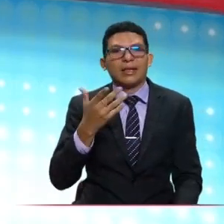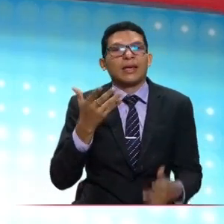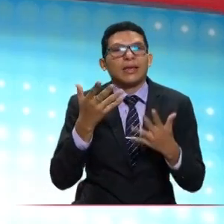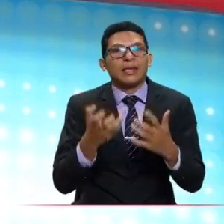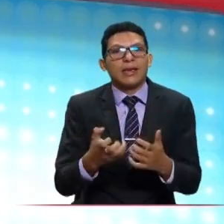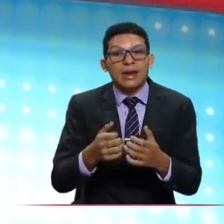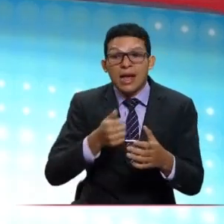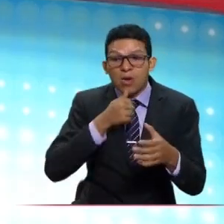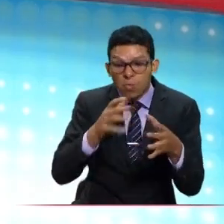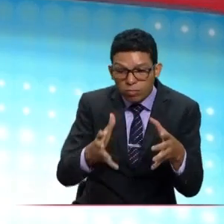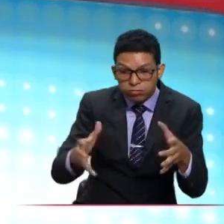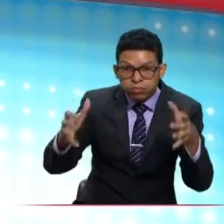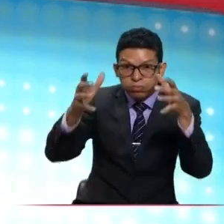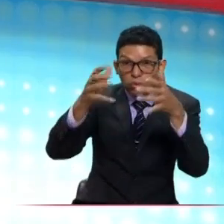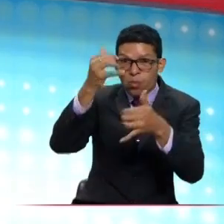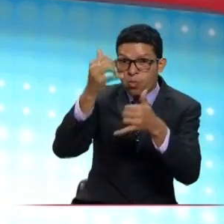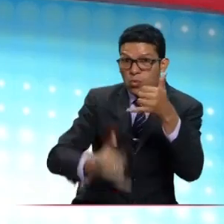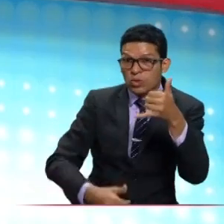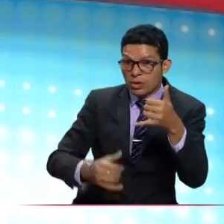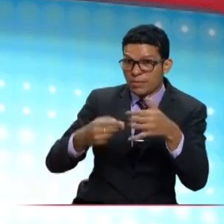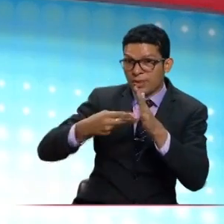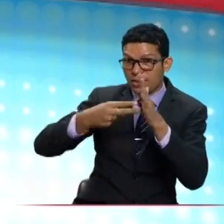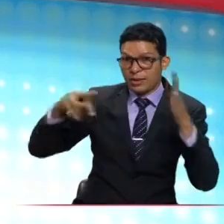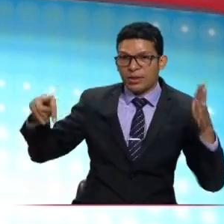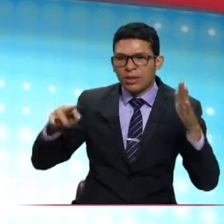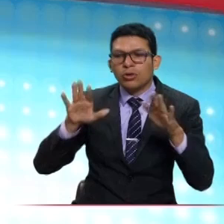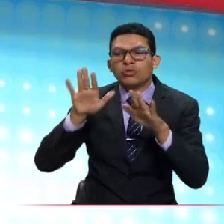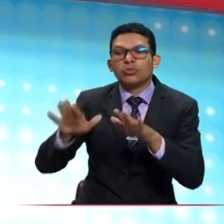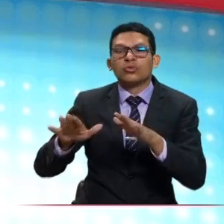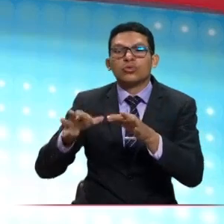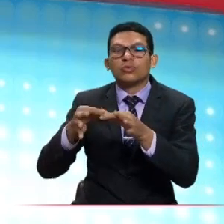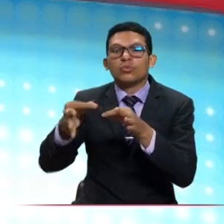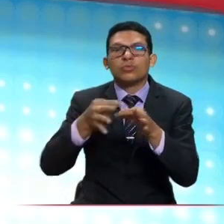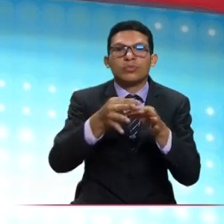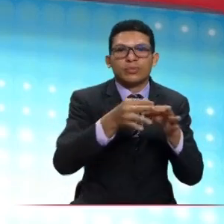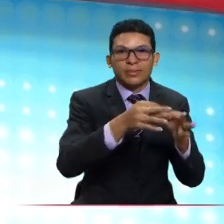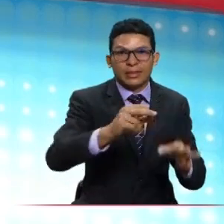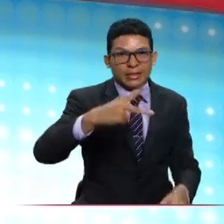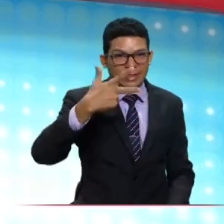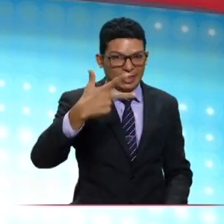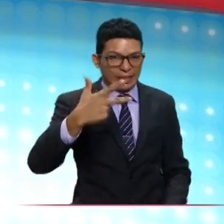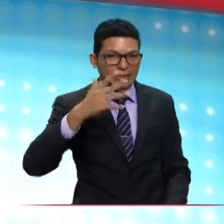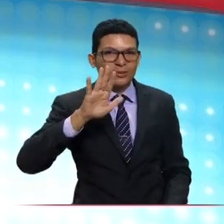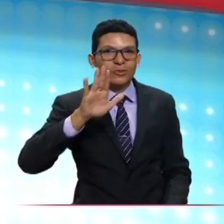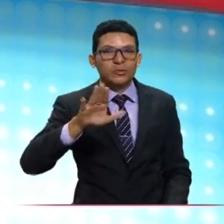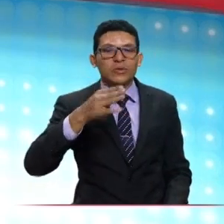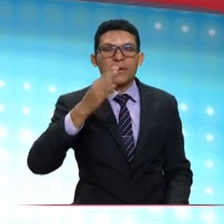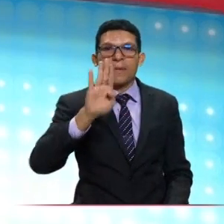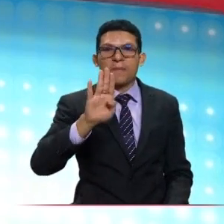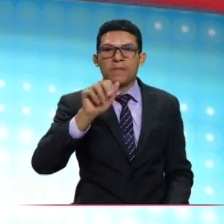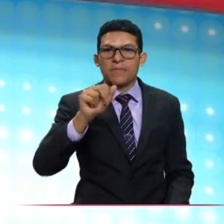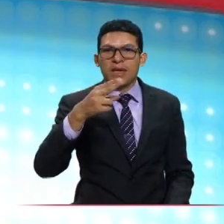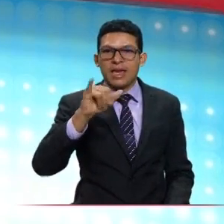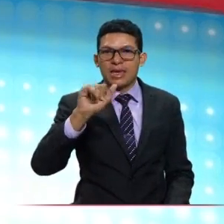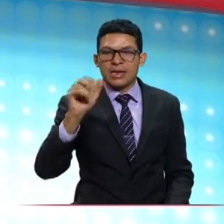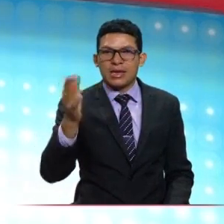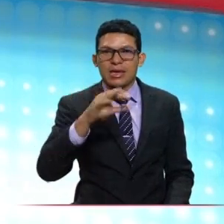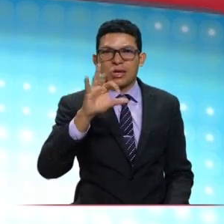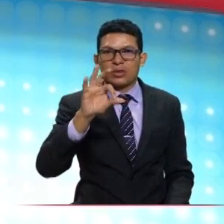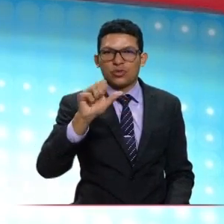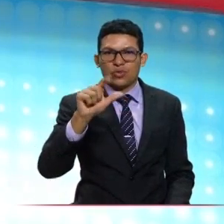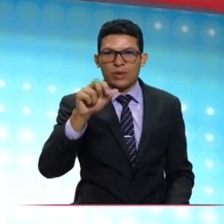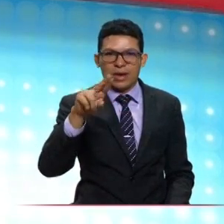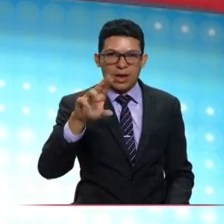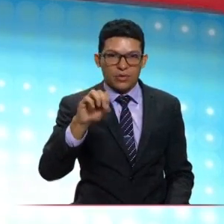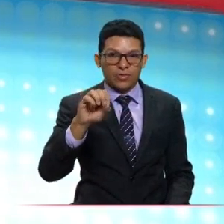de agua de última generación a 3 comunidades de Bahía Solar. Gigi, se trata del proyecto Gotas por Málaga, que ya está